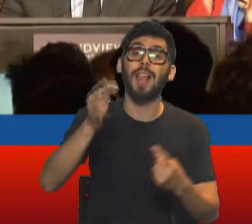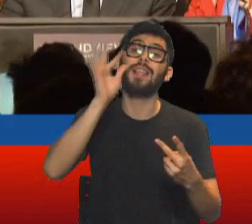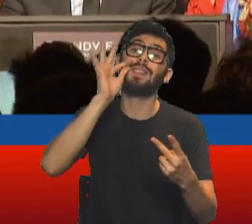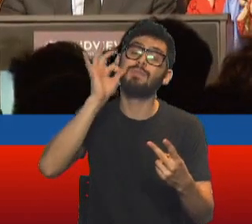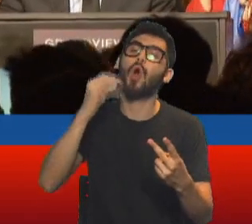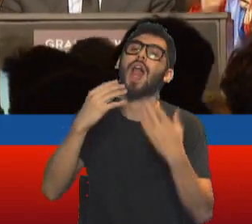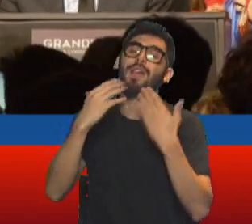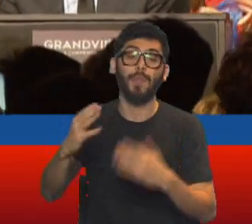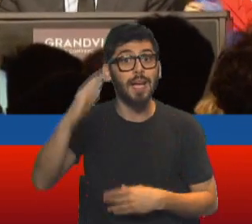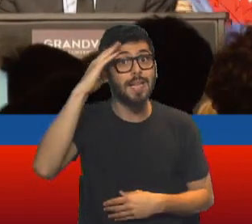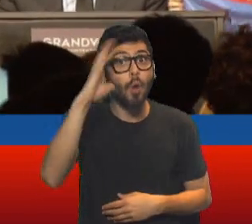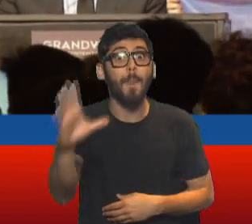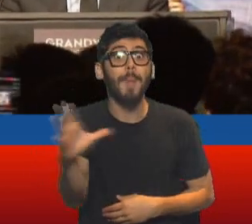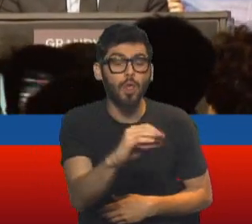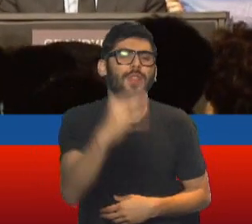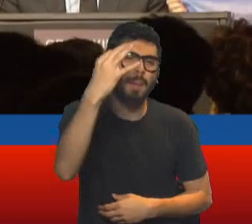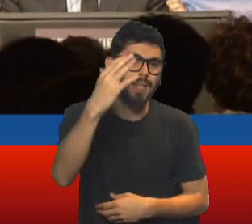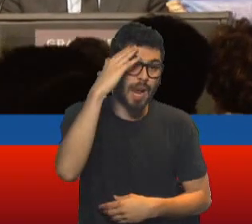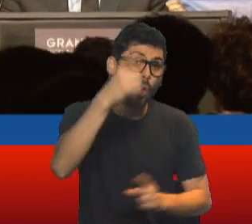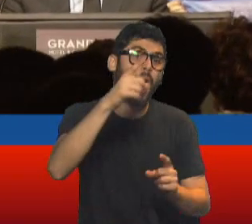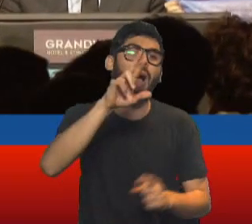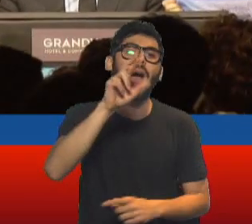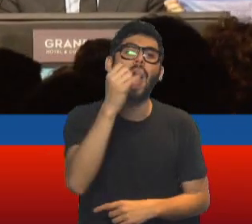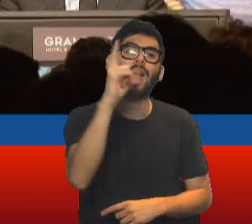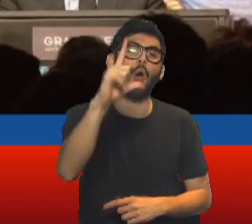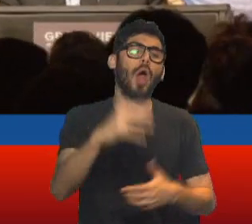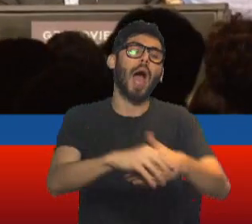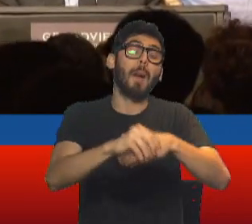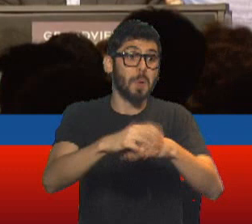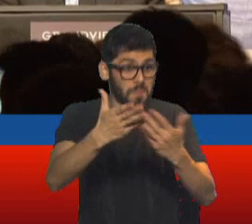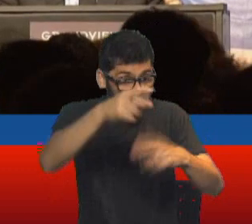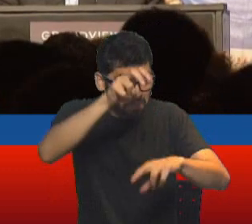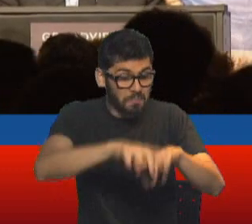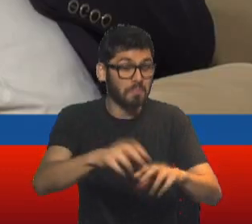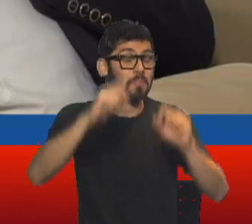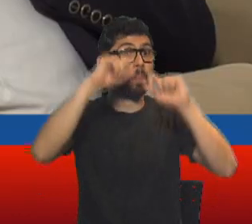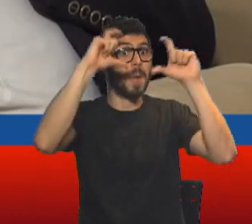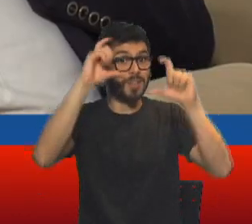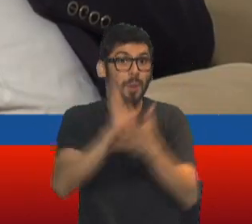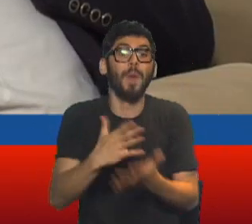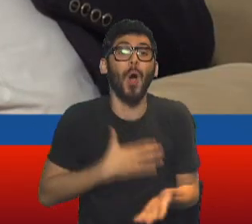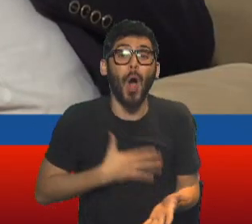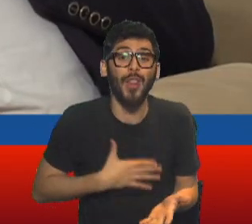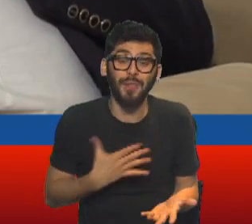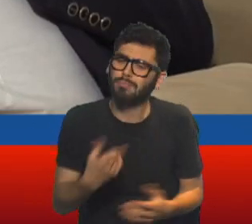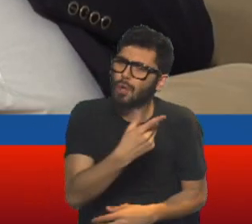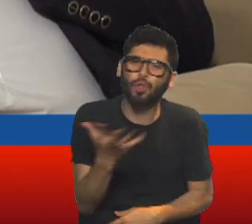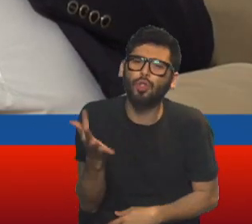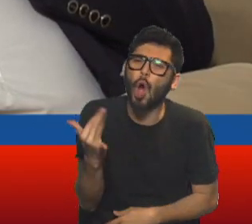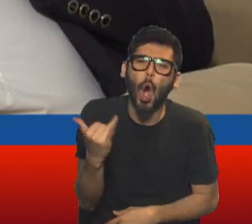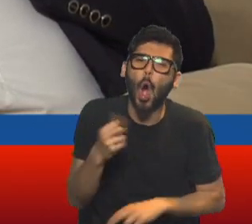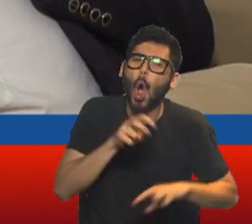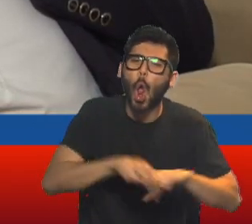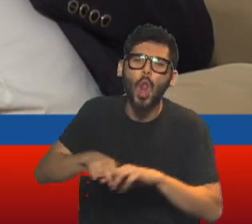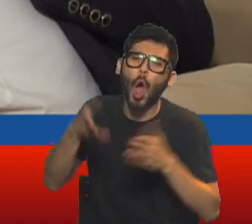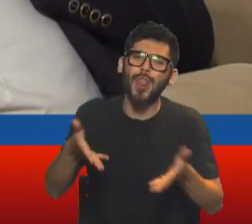allí también. Saludos para todos, especialmente para Raúl, que es un amigo, por eso me sorprendió verlo ahí, pero me gratifica. Todos los Muchas días, gracias. todos los días lo vas